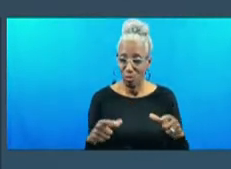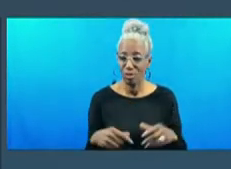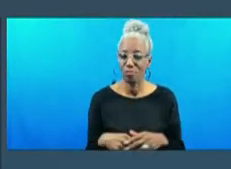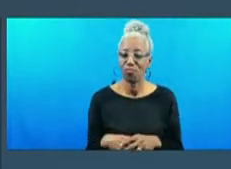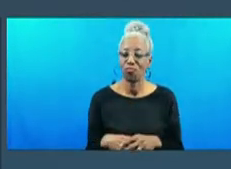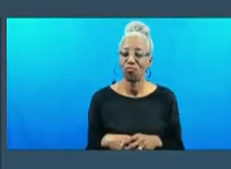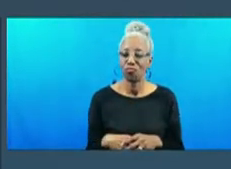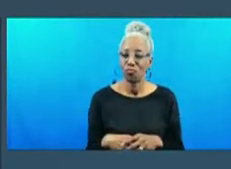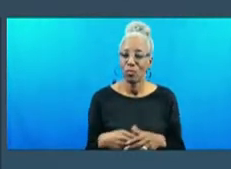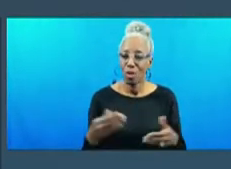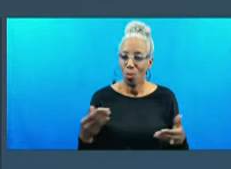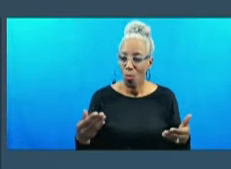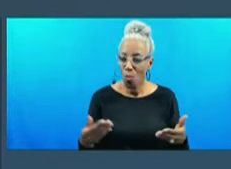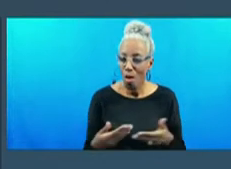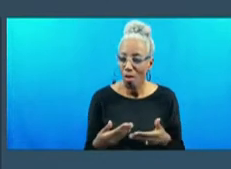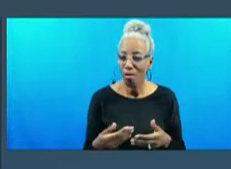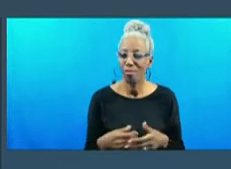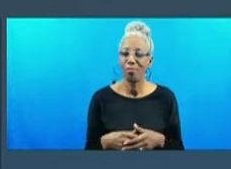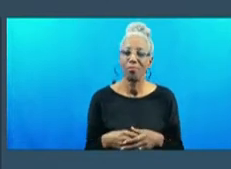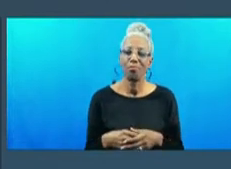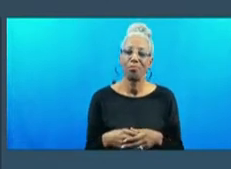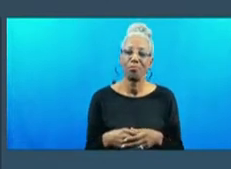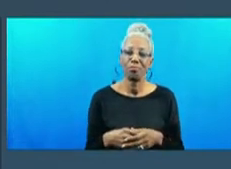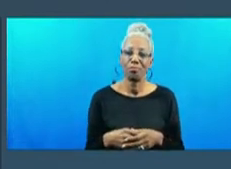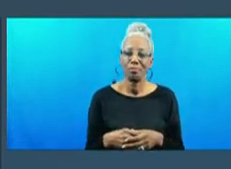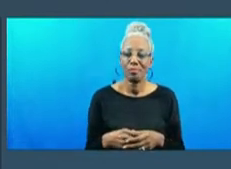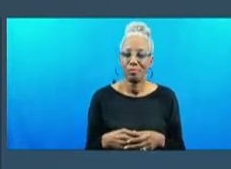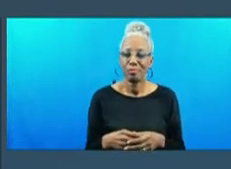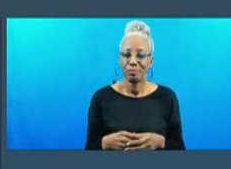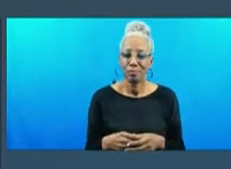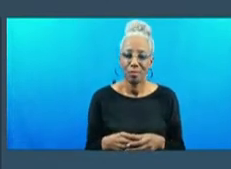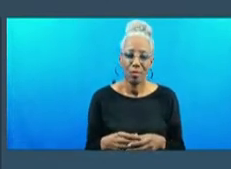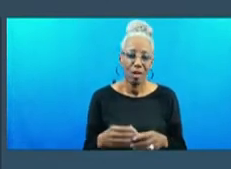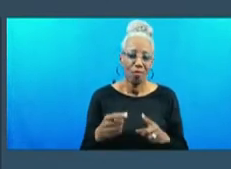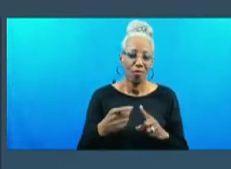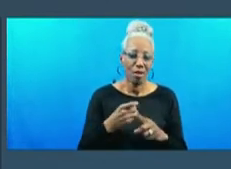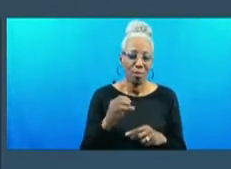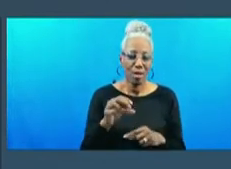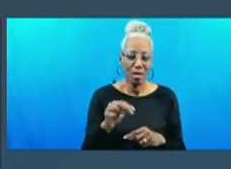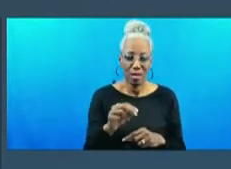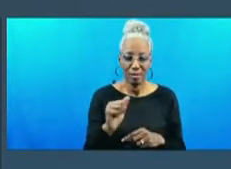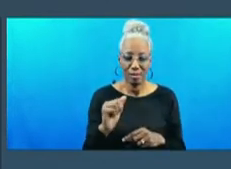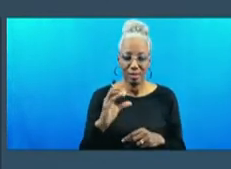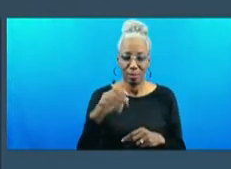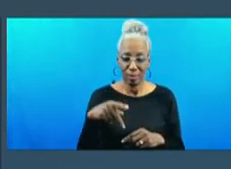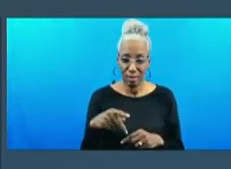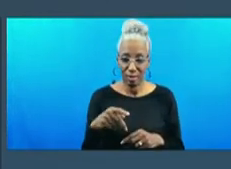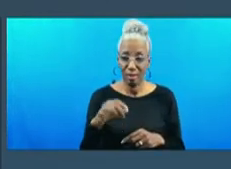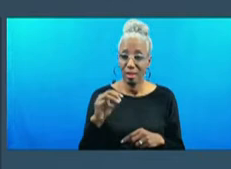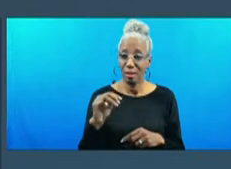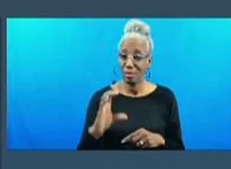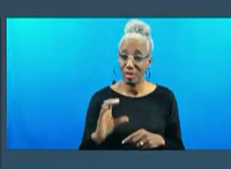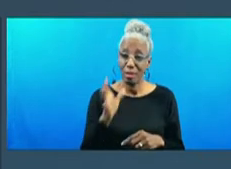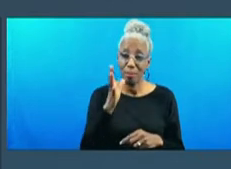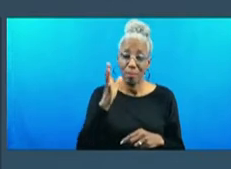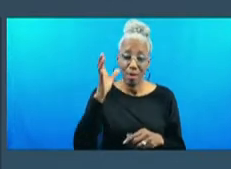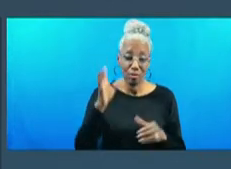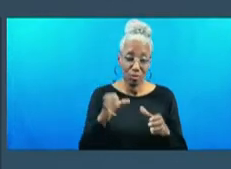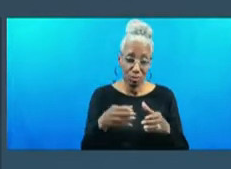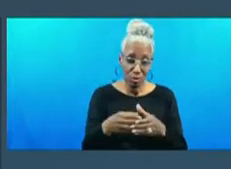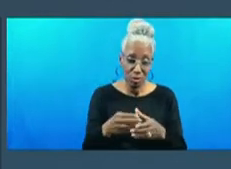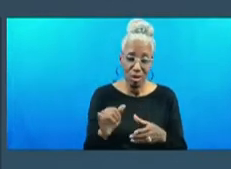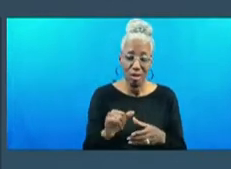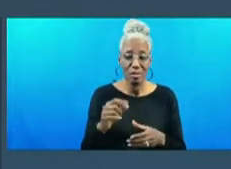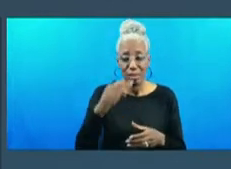a su derecha que dice interpretación. Lo apretan, lo presionan y ahí eligen el lenguaje que ustedes quieren escuchar.